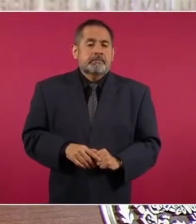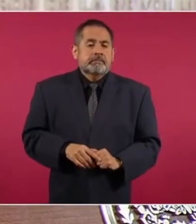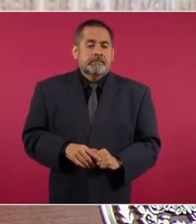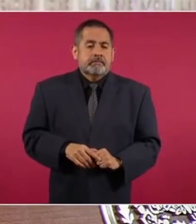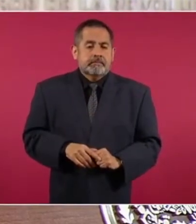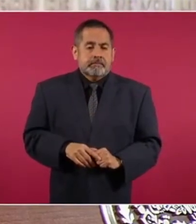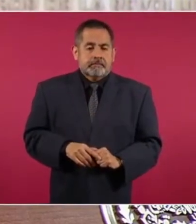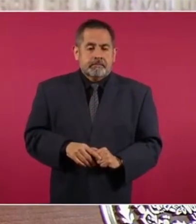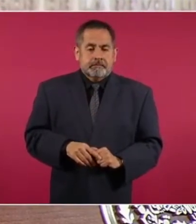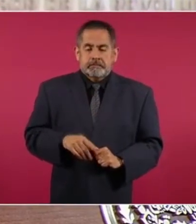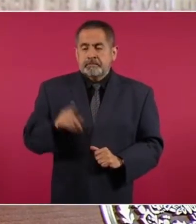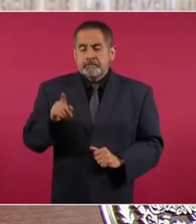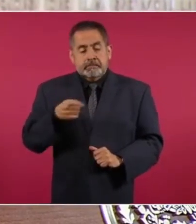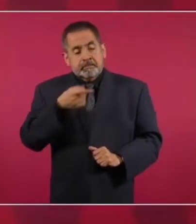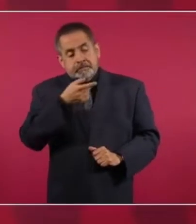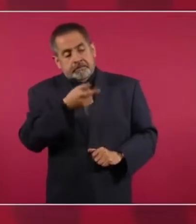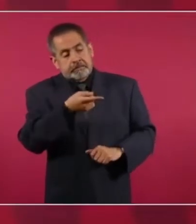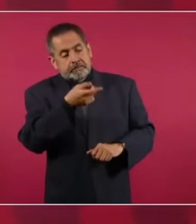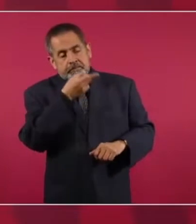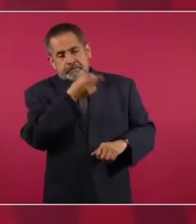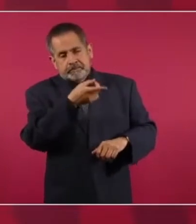al general secretario de la Defensa,